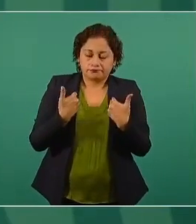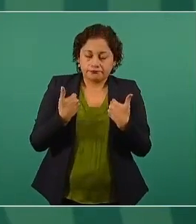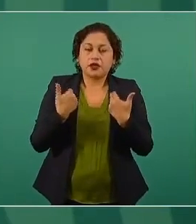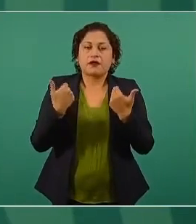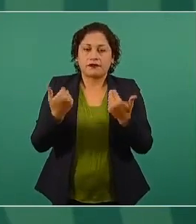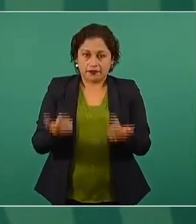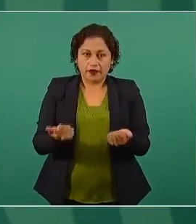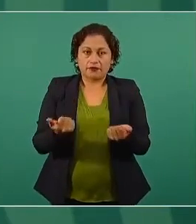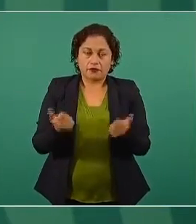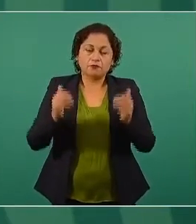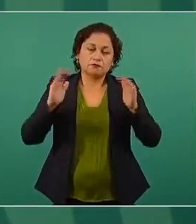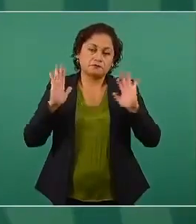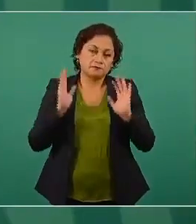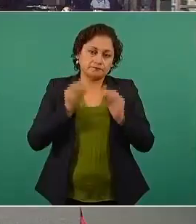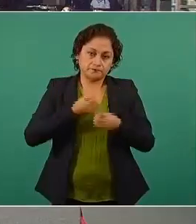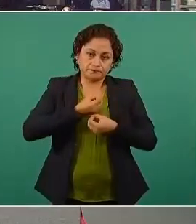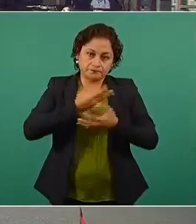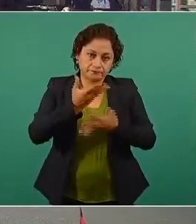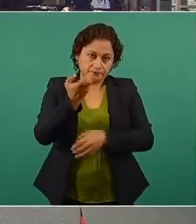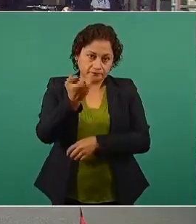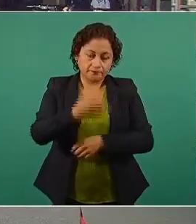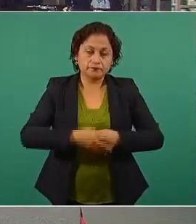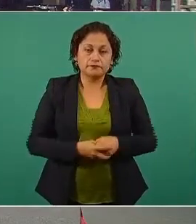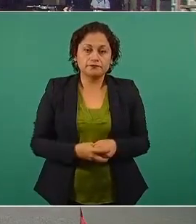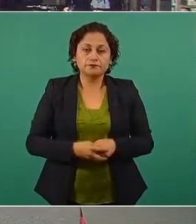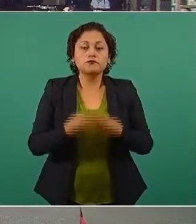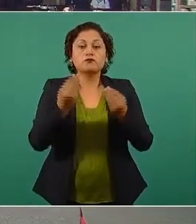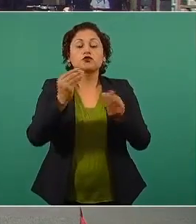Entonces eso es lo que puedo comentarte. Muchas gracias.